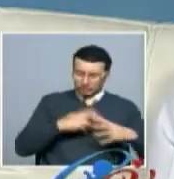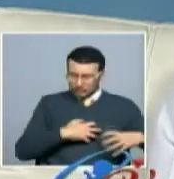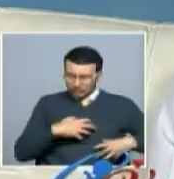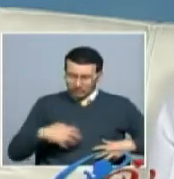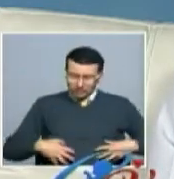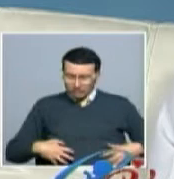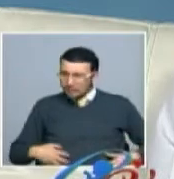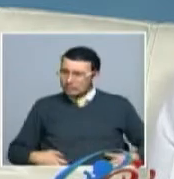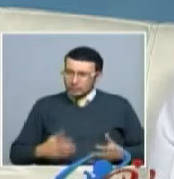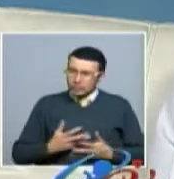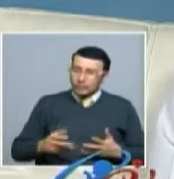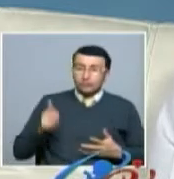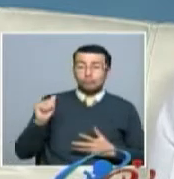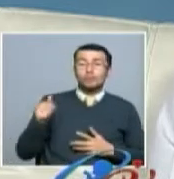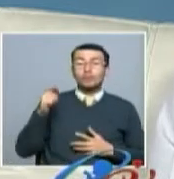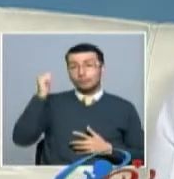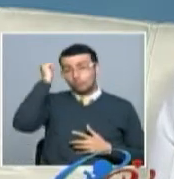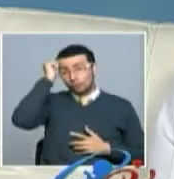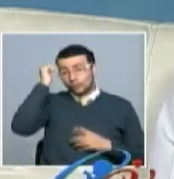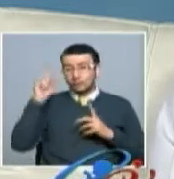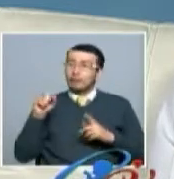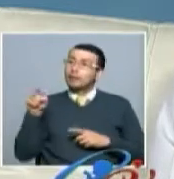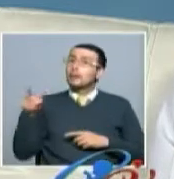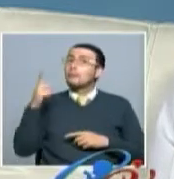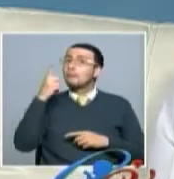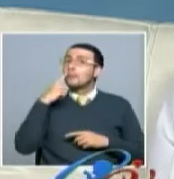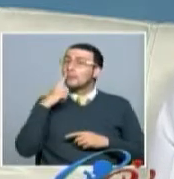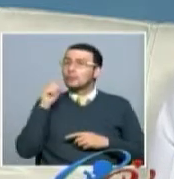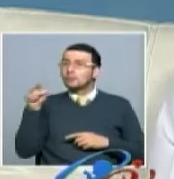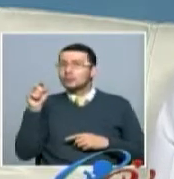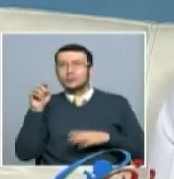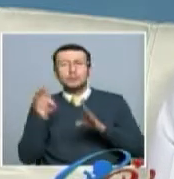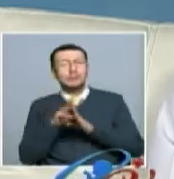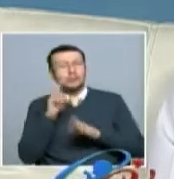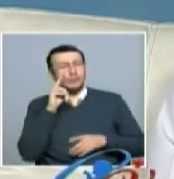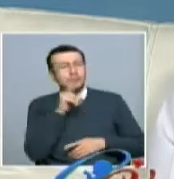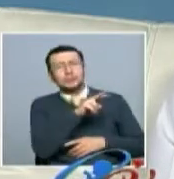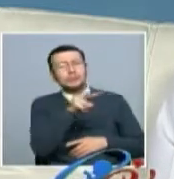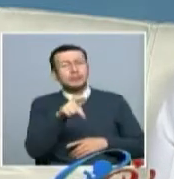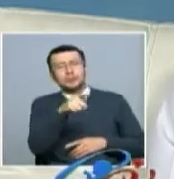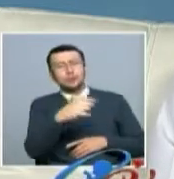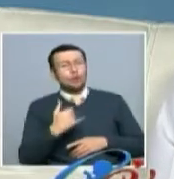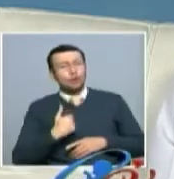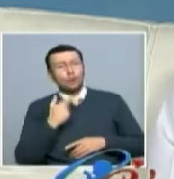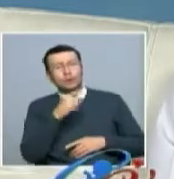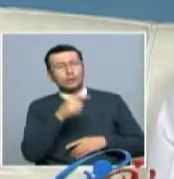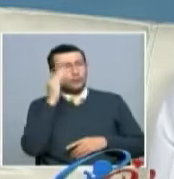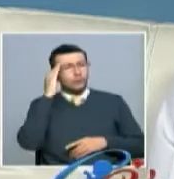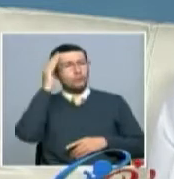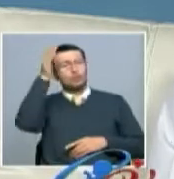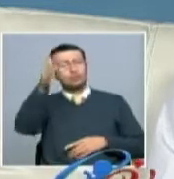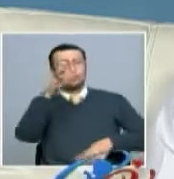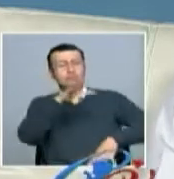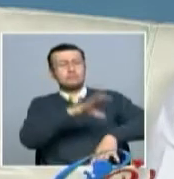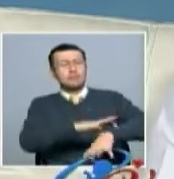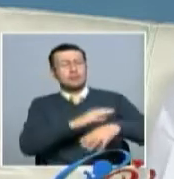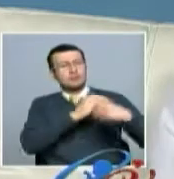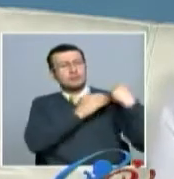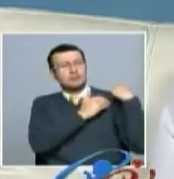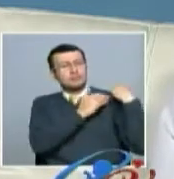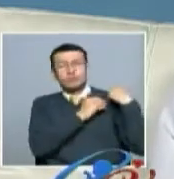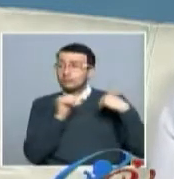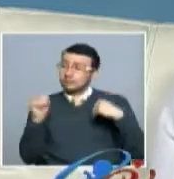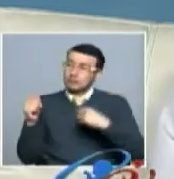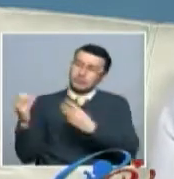como docente y como padre de familia veía en esos alumnos un futuro de responsabilidad médica y nos inculcó